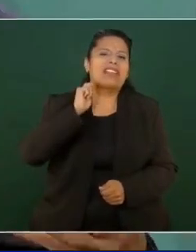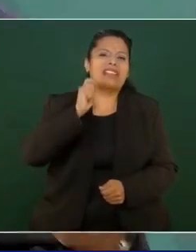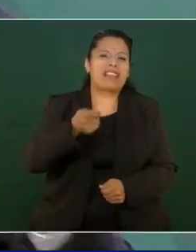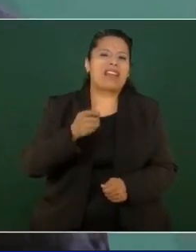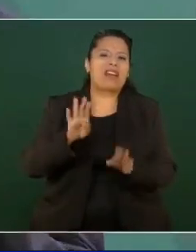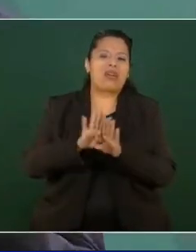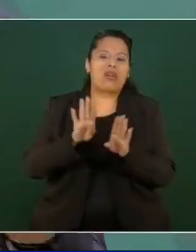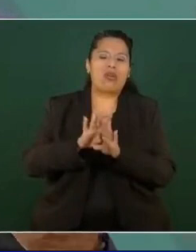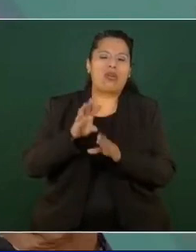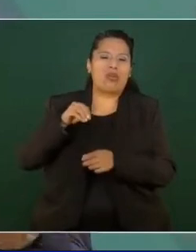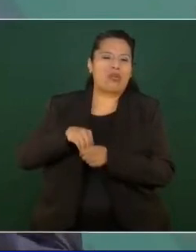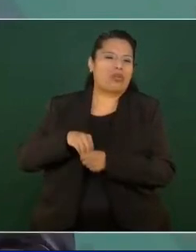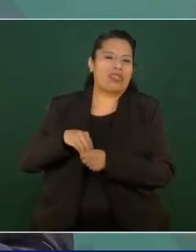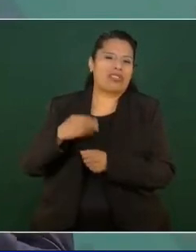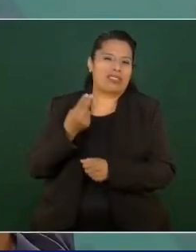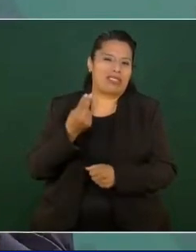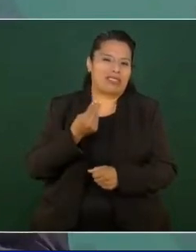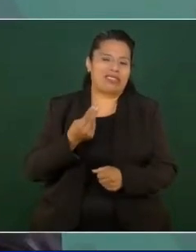sacaban provecho